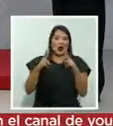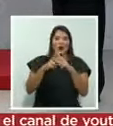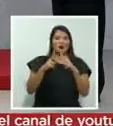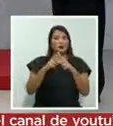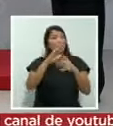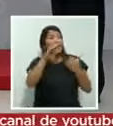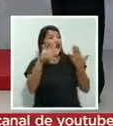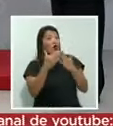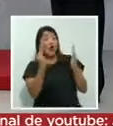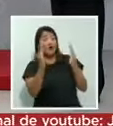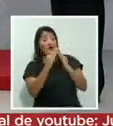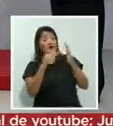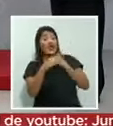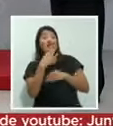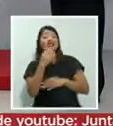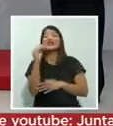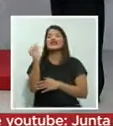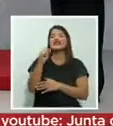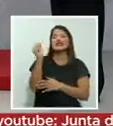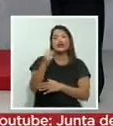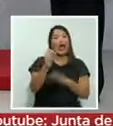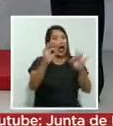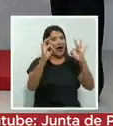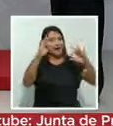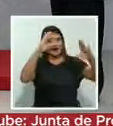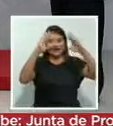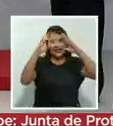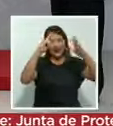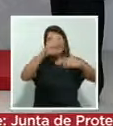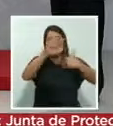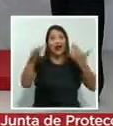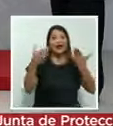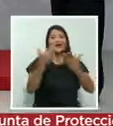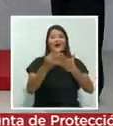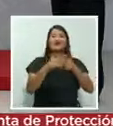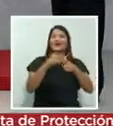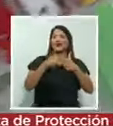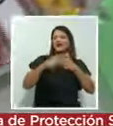conocidos míos, los que me conocen. ¿Todos de Barba? Sí, sí. Ah, muy bien, saludos para todos ellos, entonces.